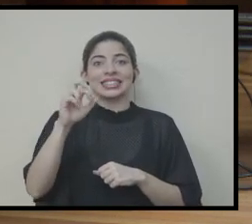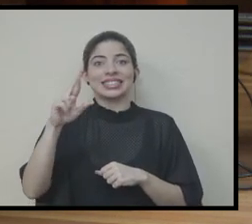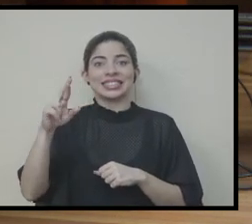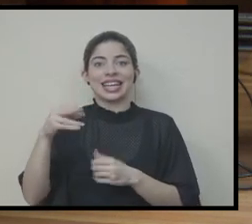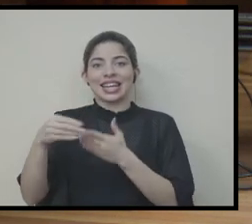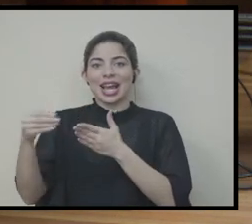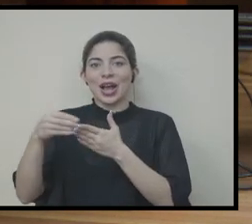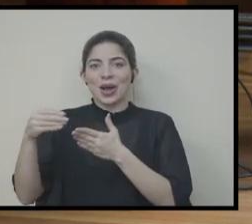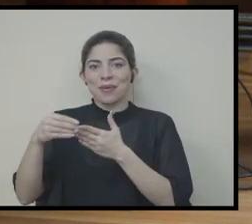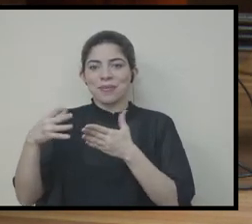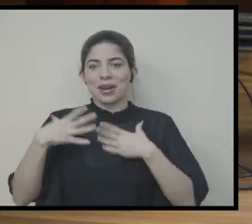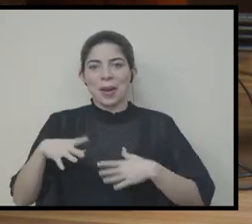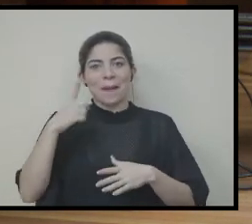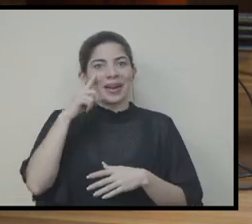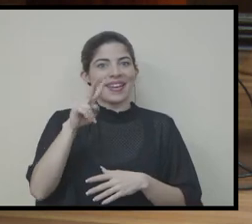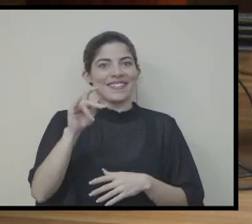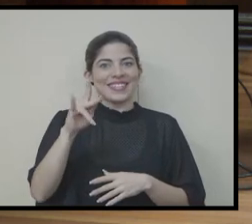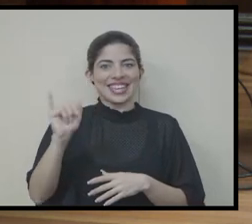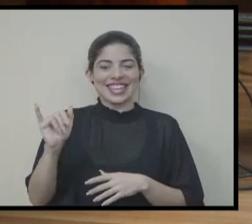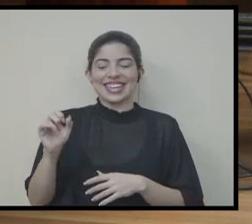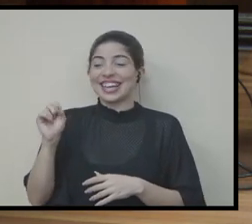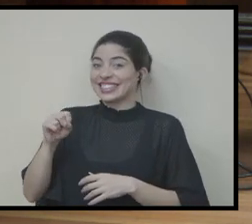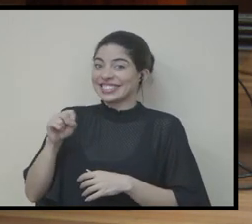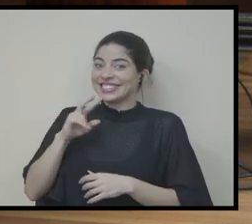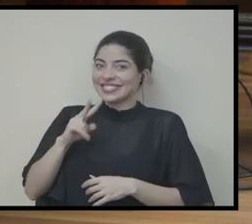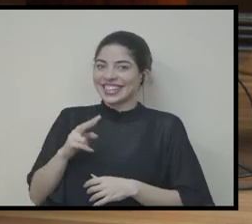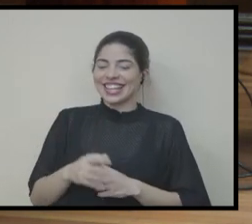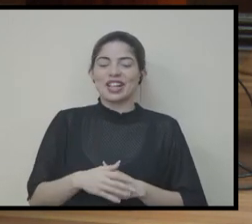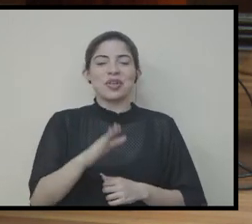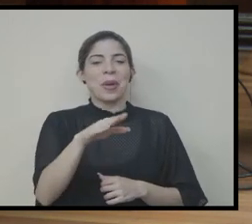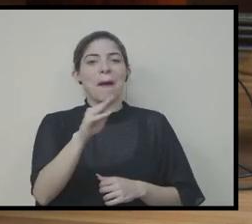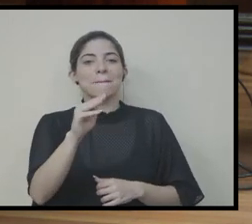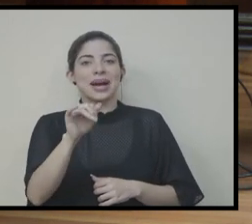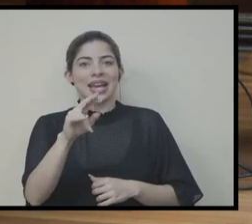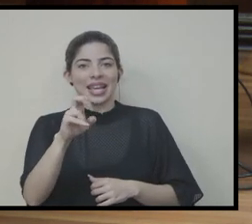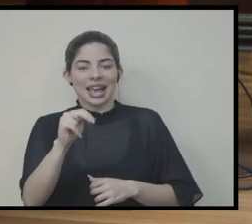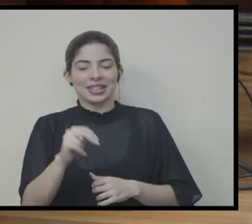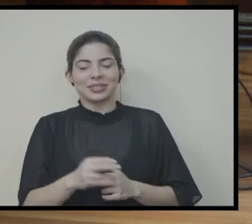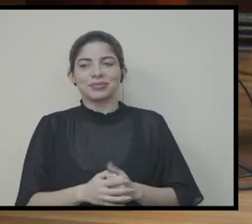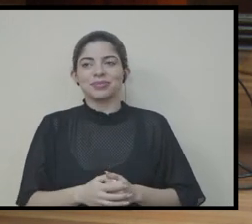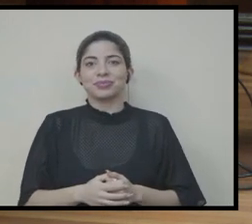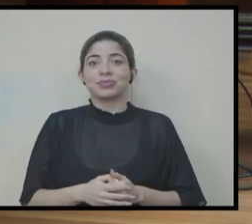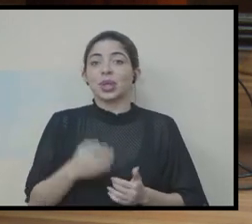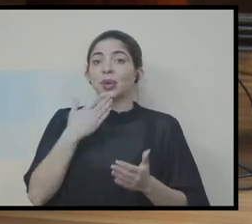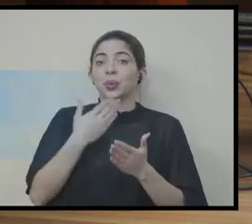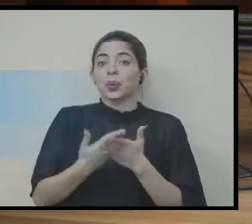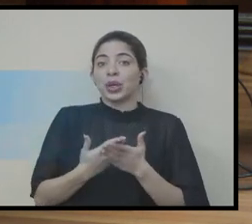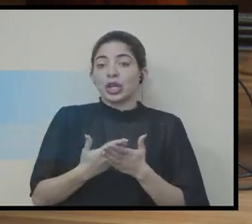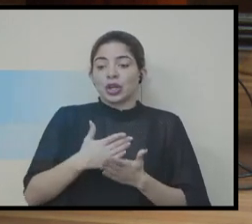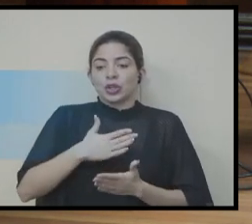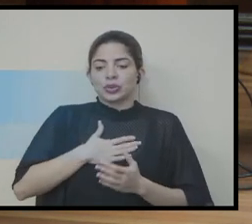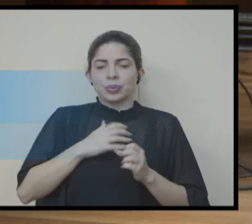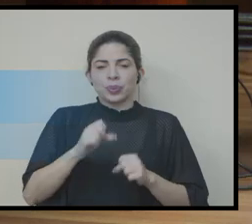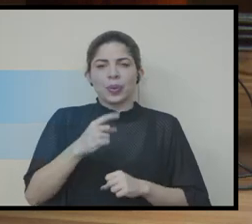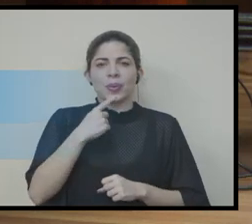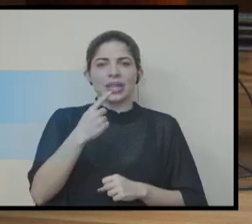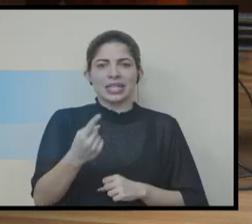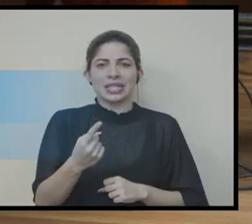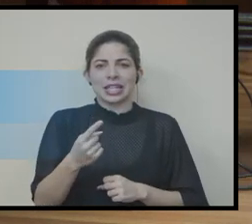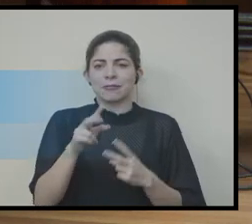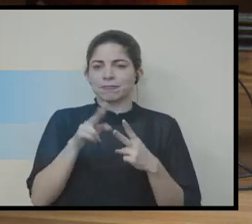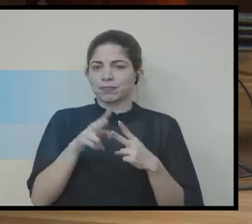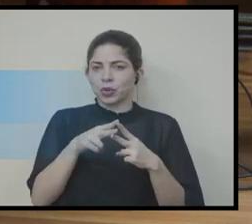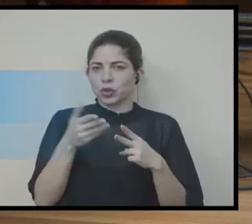consiga las prendas a doña Vicky. Doña Mariana. Bueno, yo diría